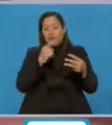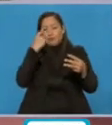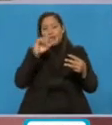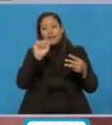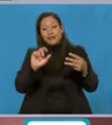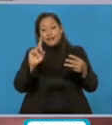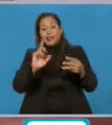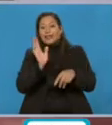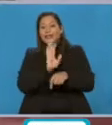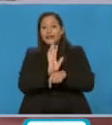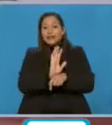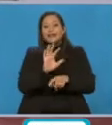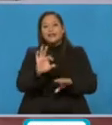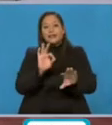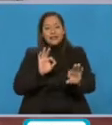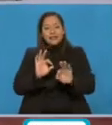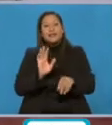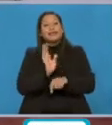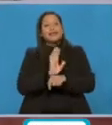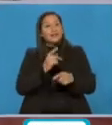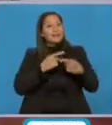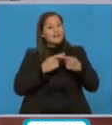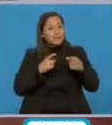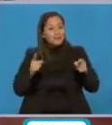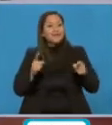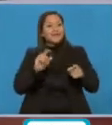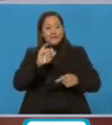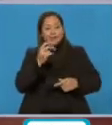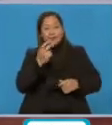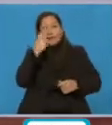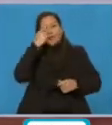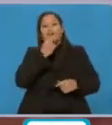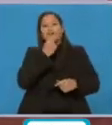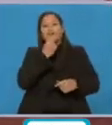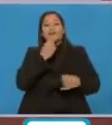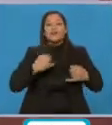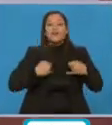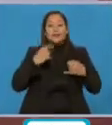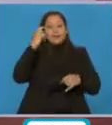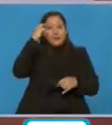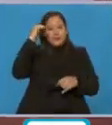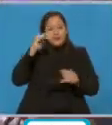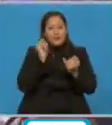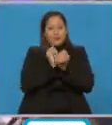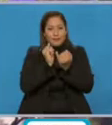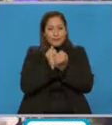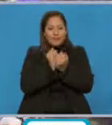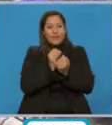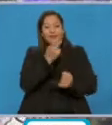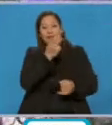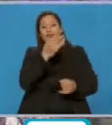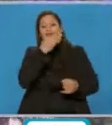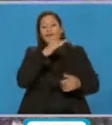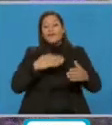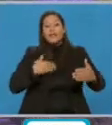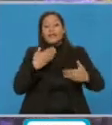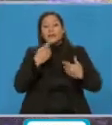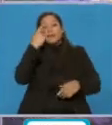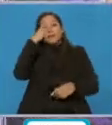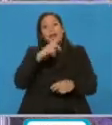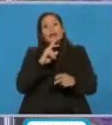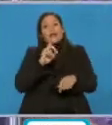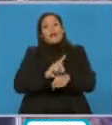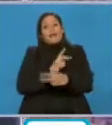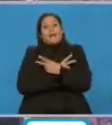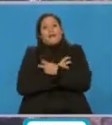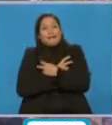semana. Cine, de todo el cine, pues es diferente para Así todos. es. y Para niños, jóvenes y para adultos. Y que asistan también, está el Festival Macabro, ahorita en la